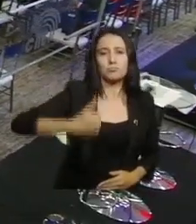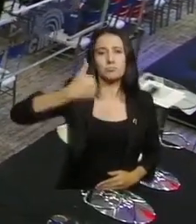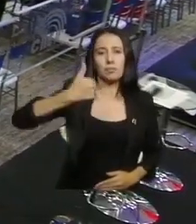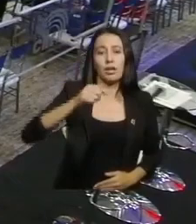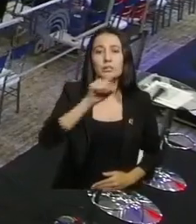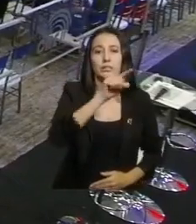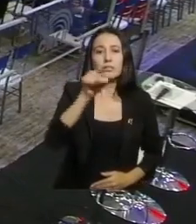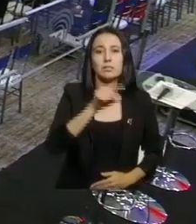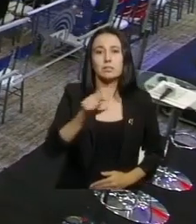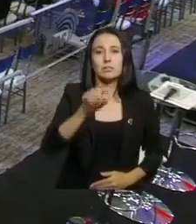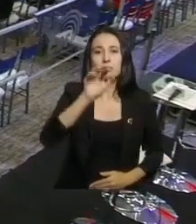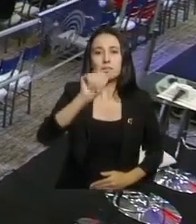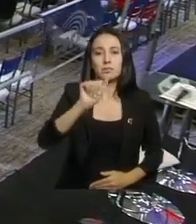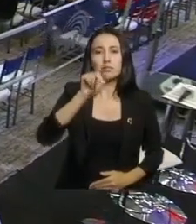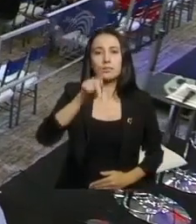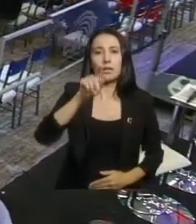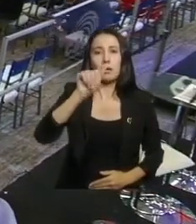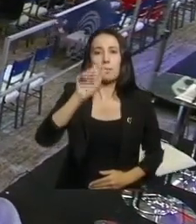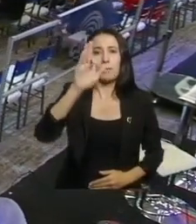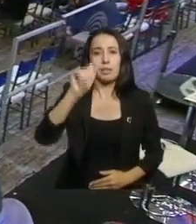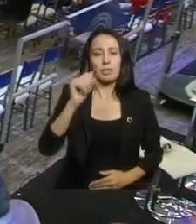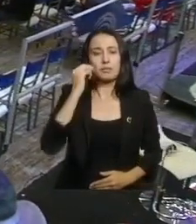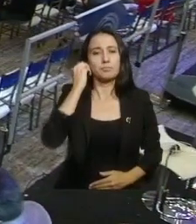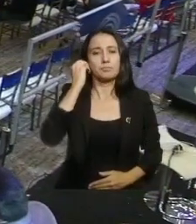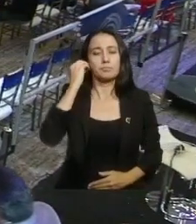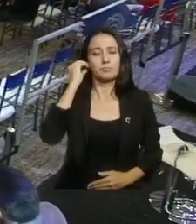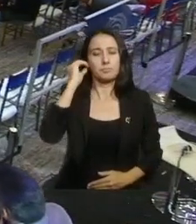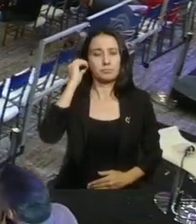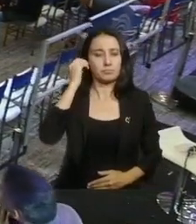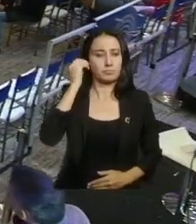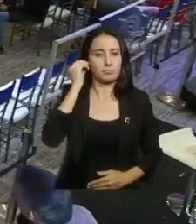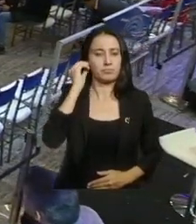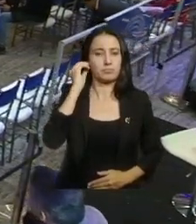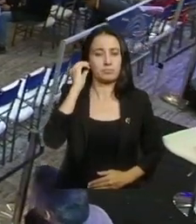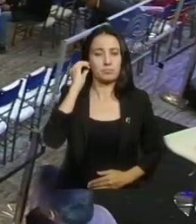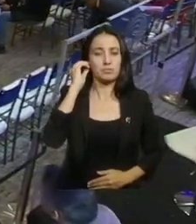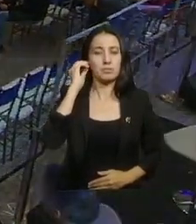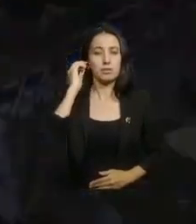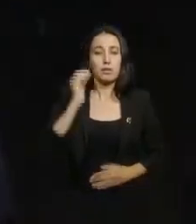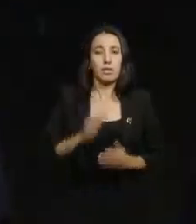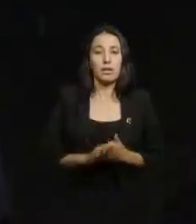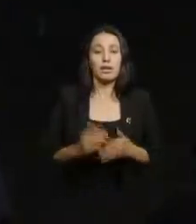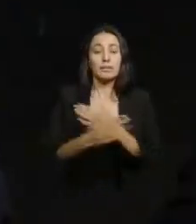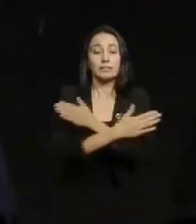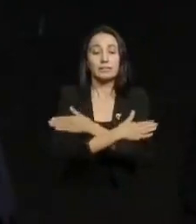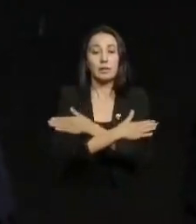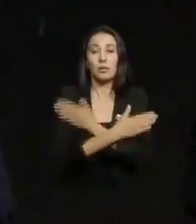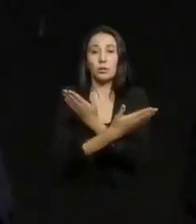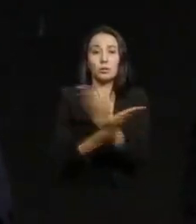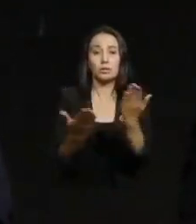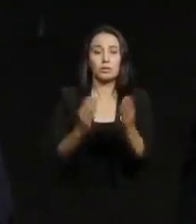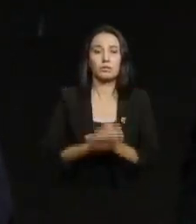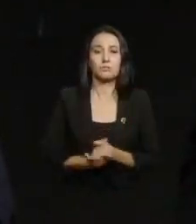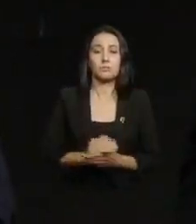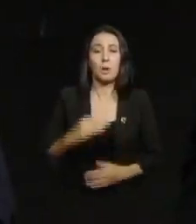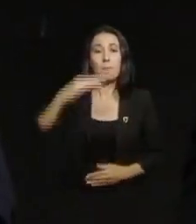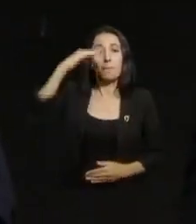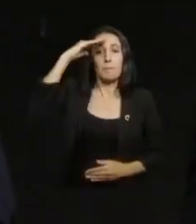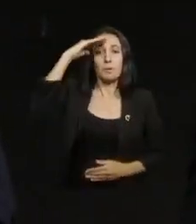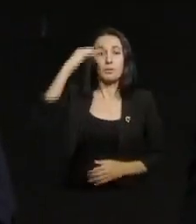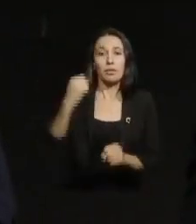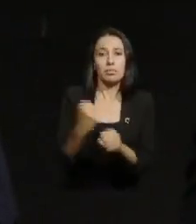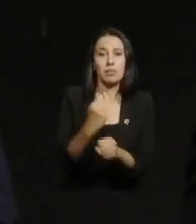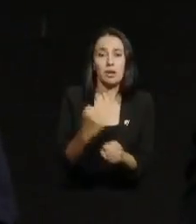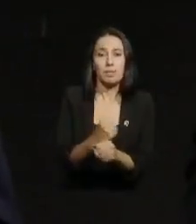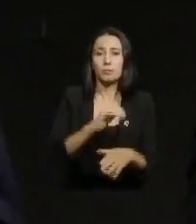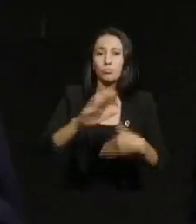Interior. Muchísimas gracias, un saludo a todo el país, a la mesa directiva. El trabajo de la Policía Nacional y de todo el